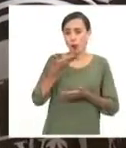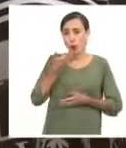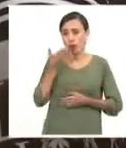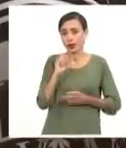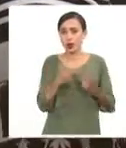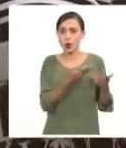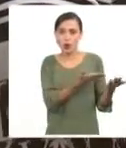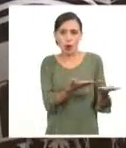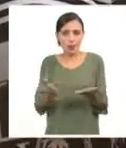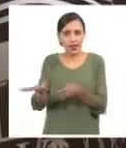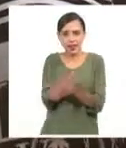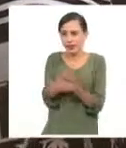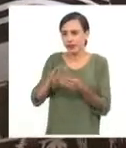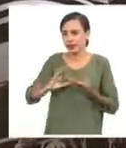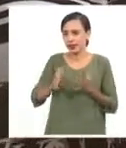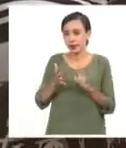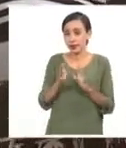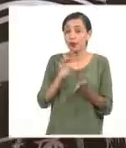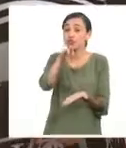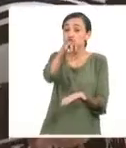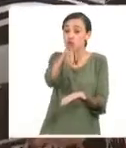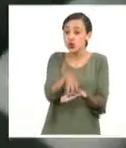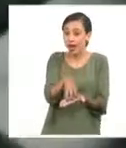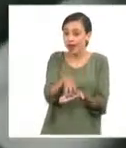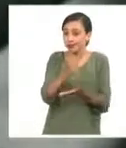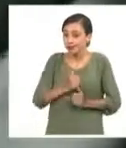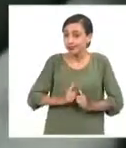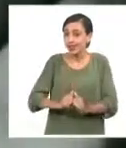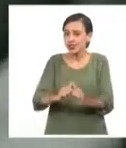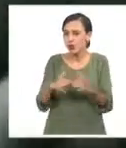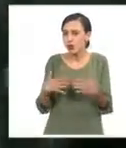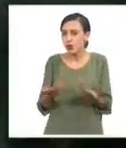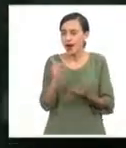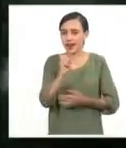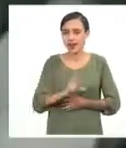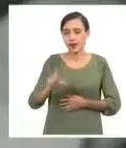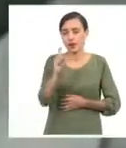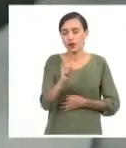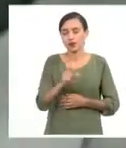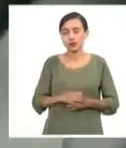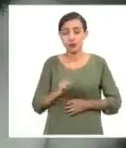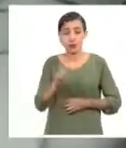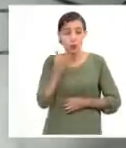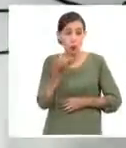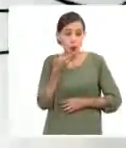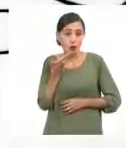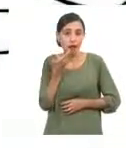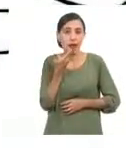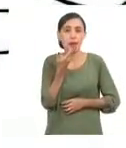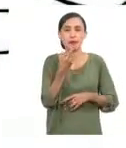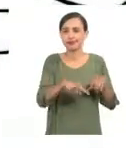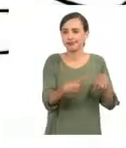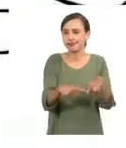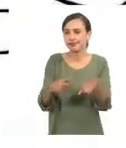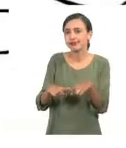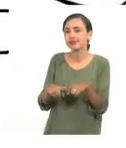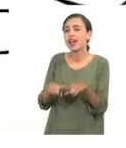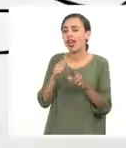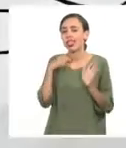de diferentes maneras en su ciudad natal, Camagüey. A través de sus poemas y prosa, reflejó con vigoroso